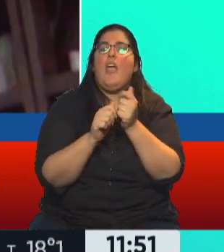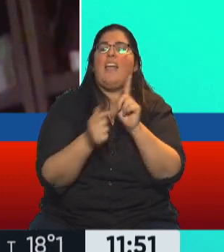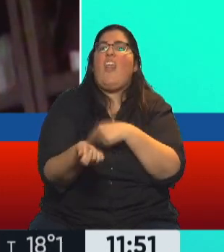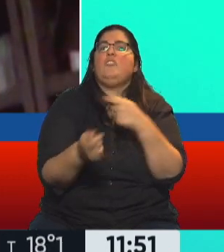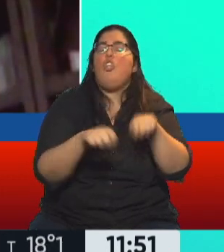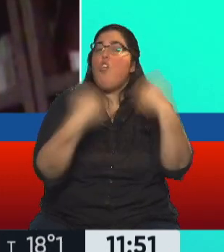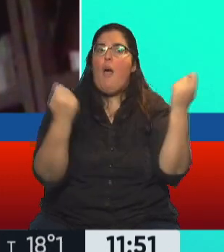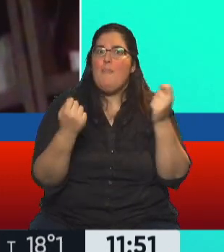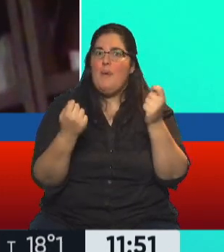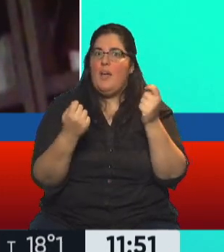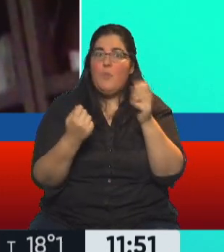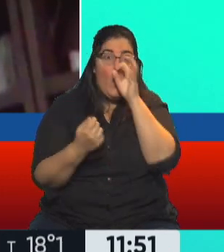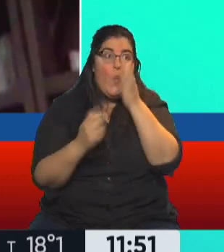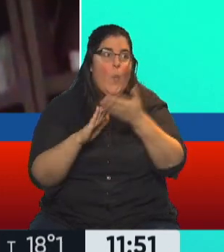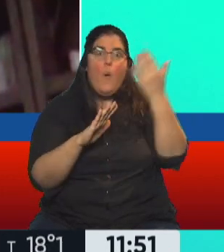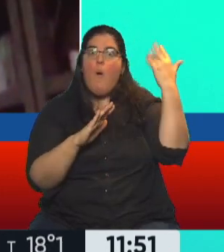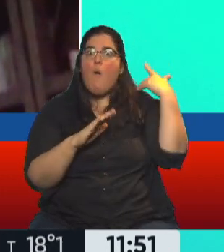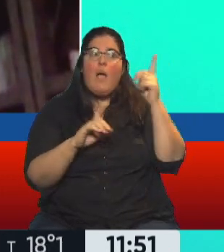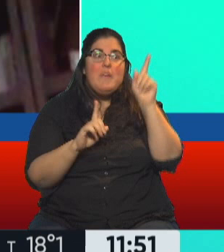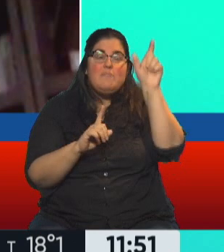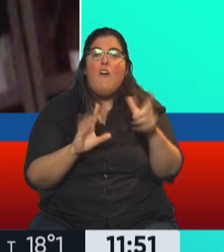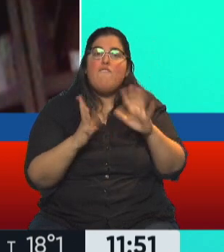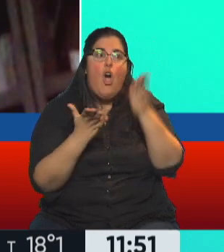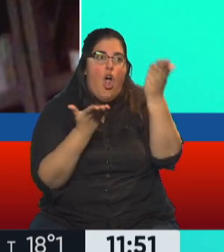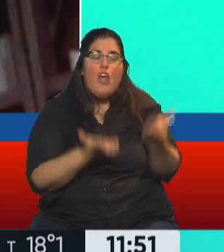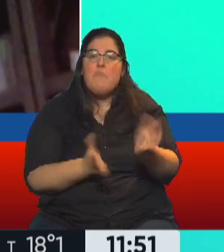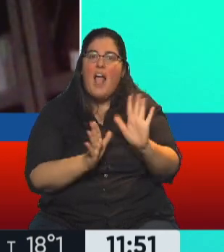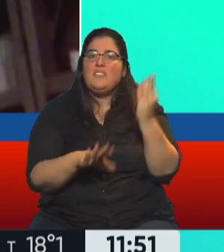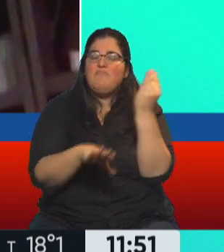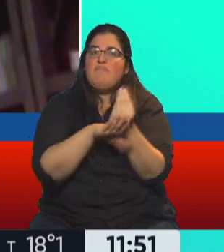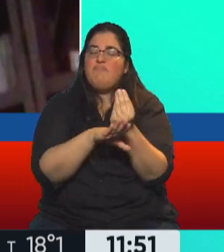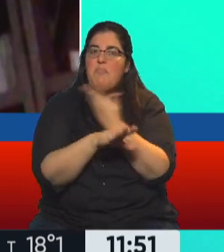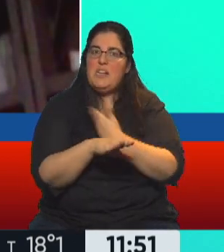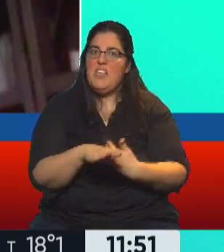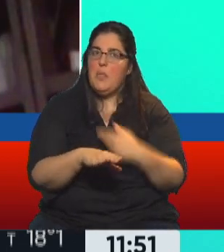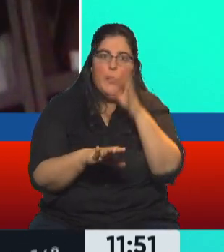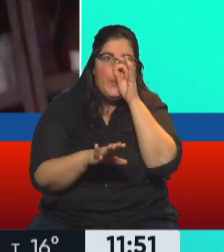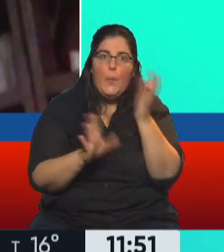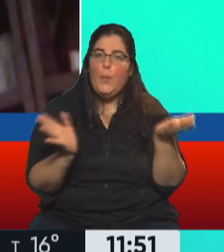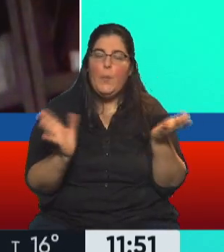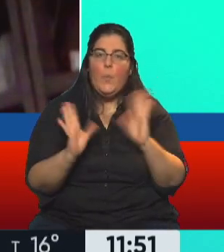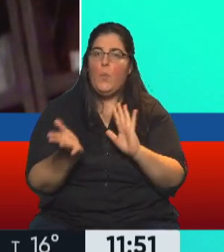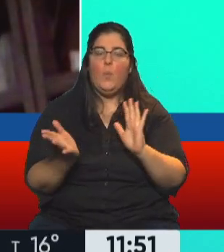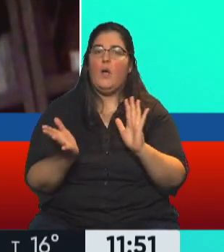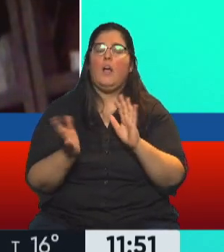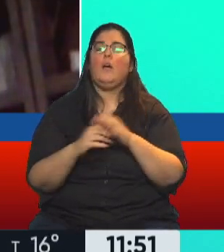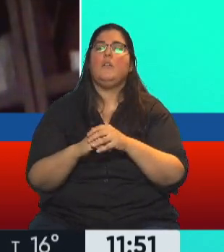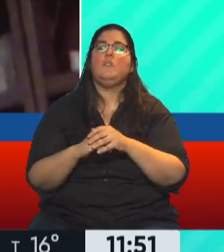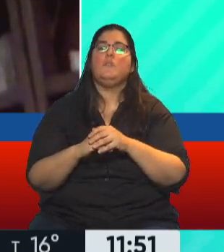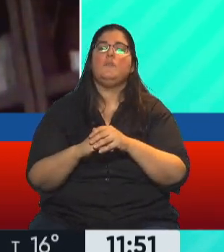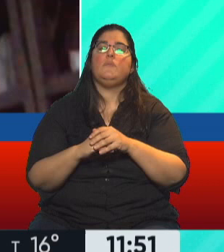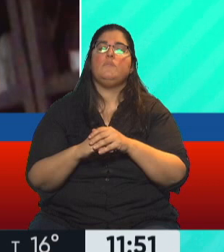no tenemos ningún precedente de una persona con estas características que llegue a la presidencia, ¿no? Y tampoco tenemos